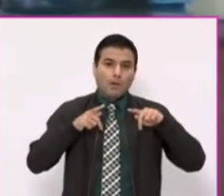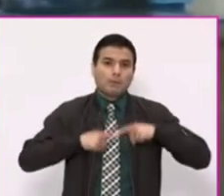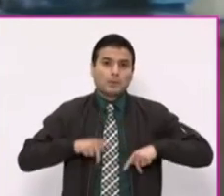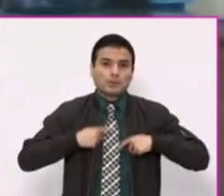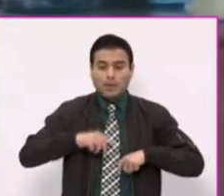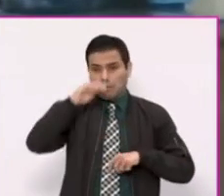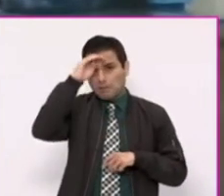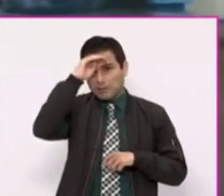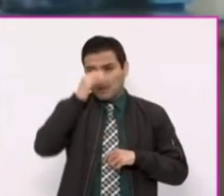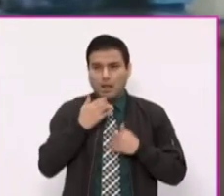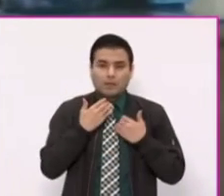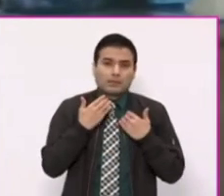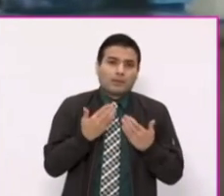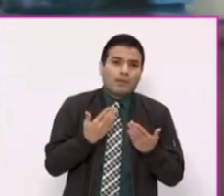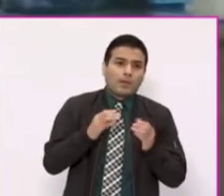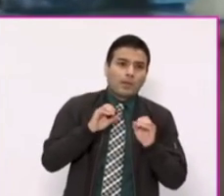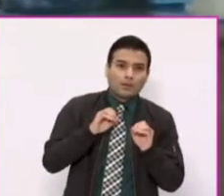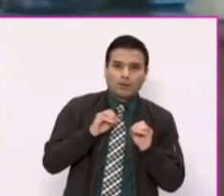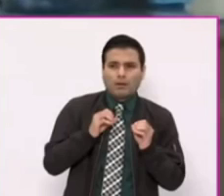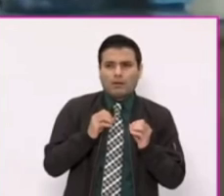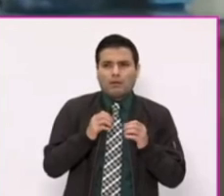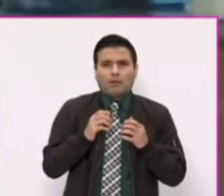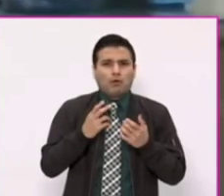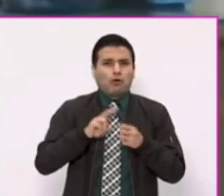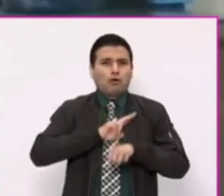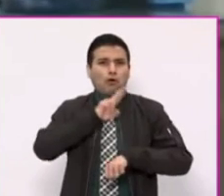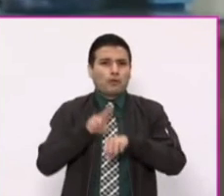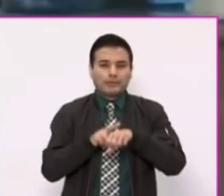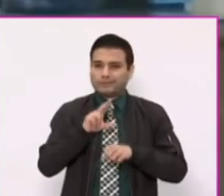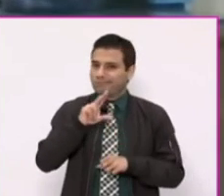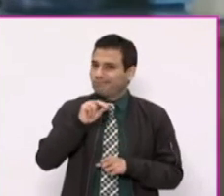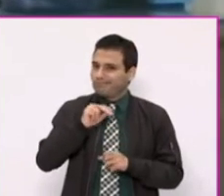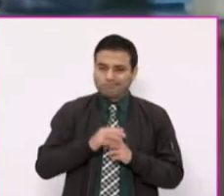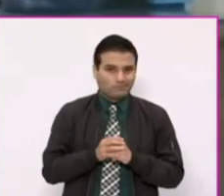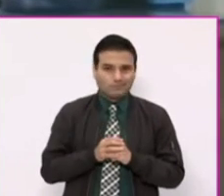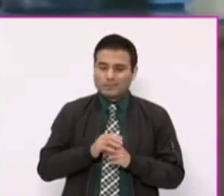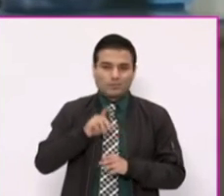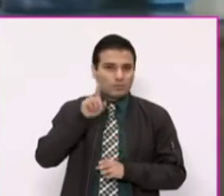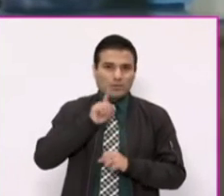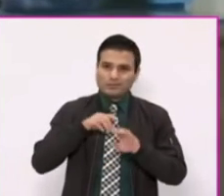justificar, minimizar, banalizar u ocultar la violencia de género,